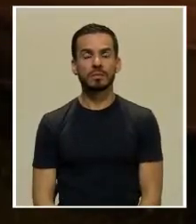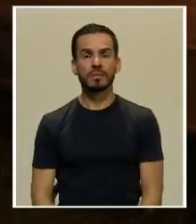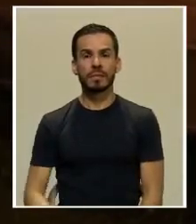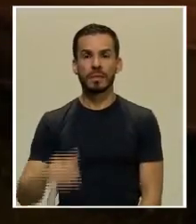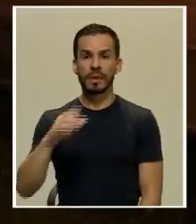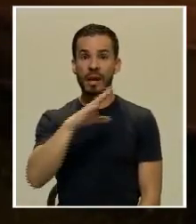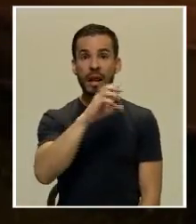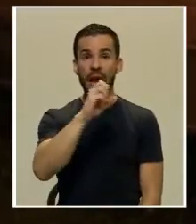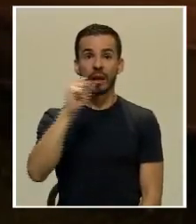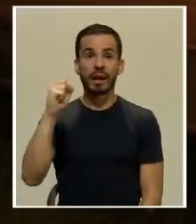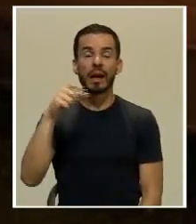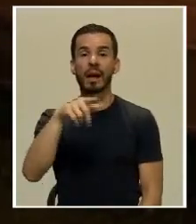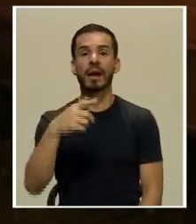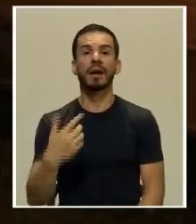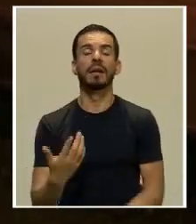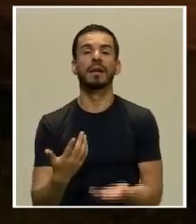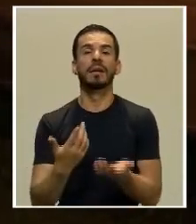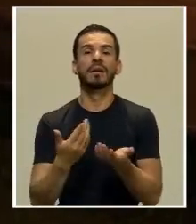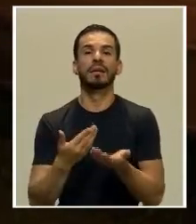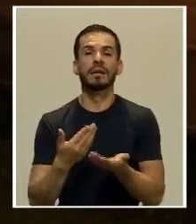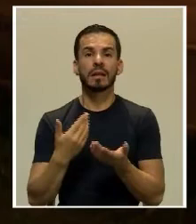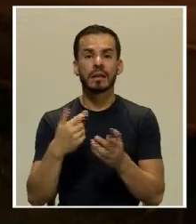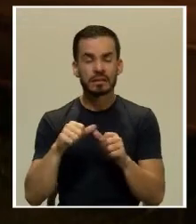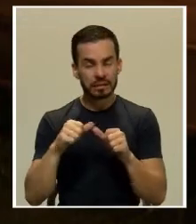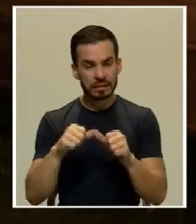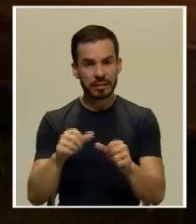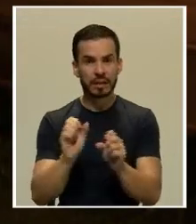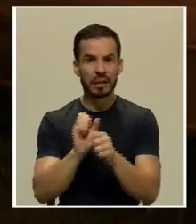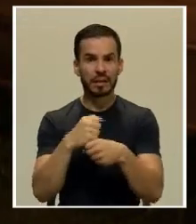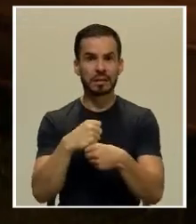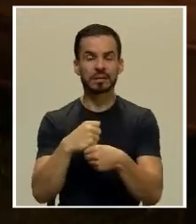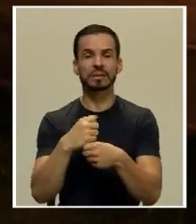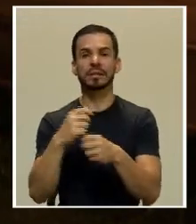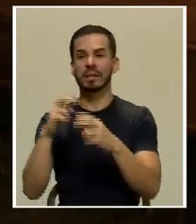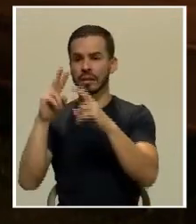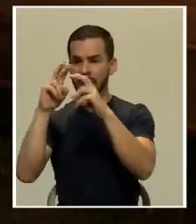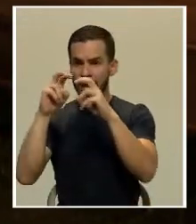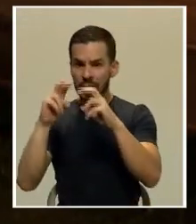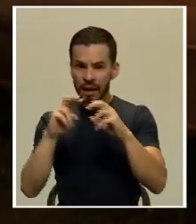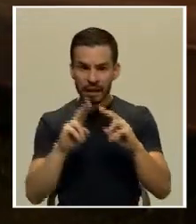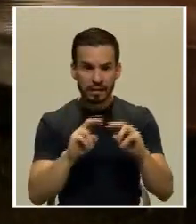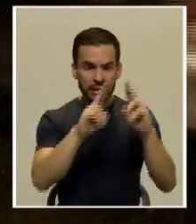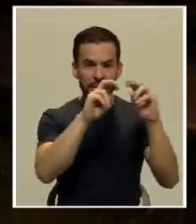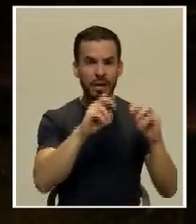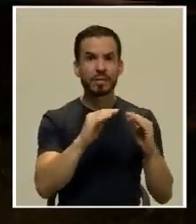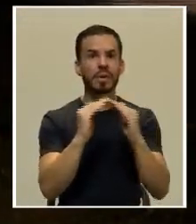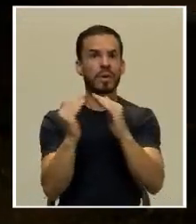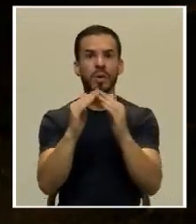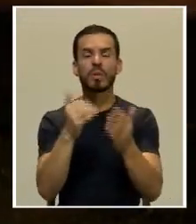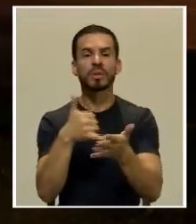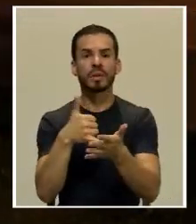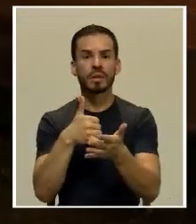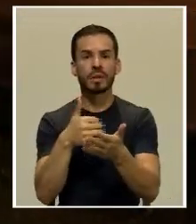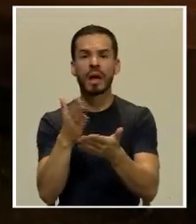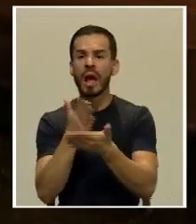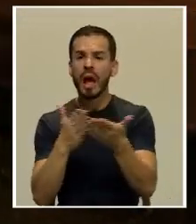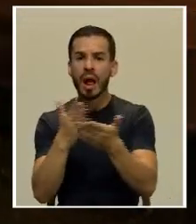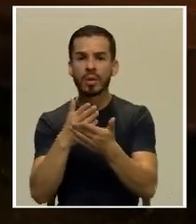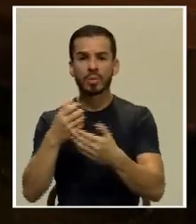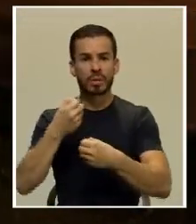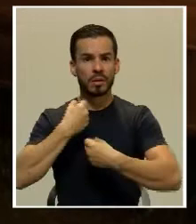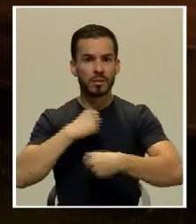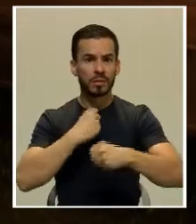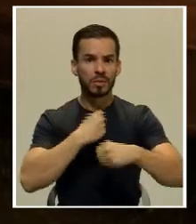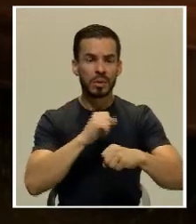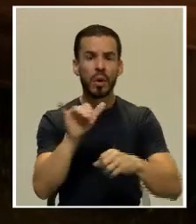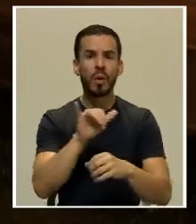La Caja Costarricense del Seguro Social seguirá realizando tamizajes masivos en comunidades vulnerables. Algunas